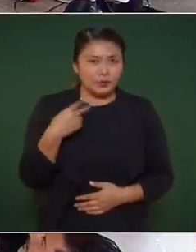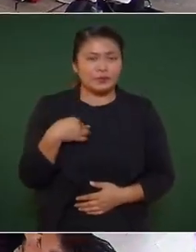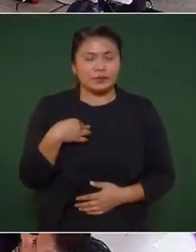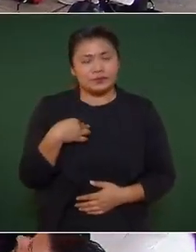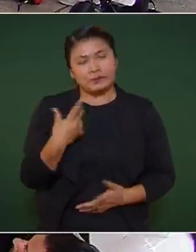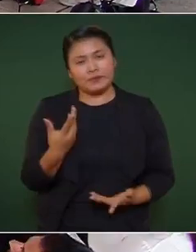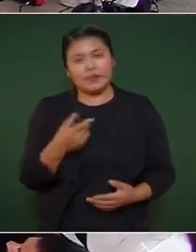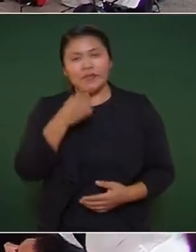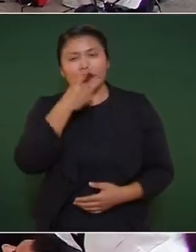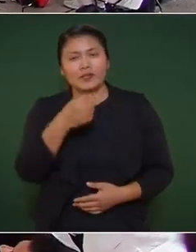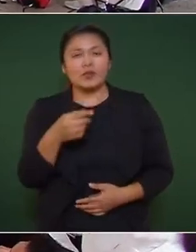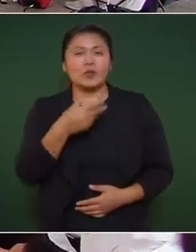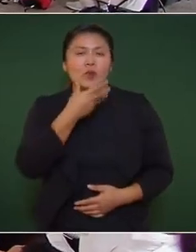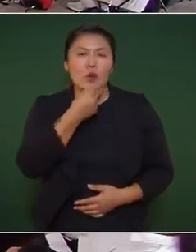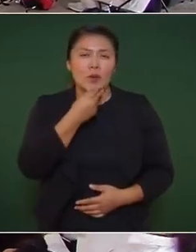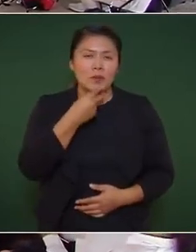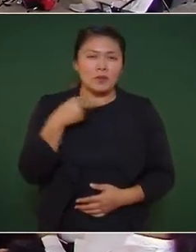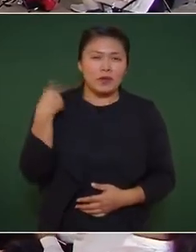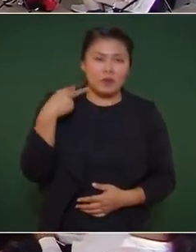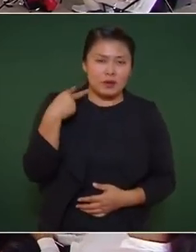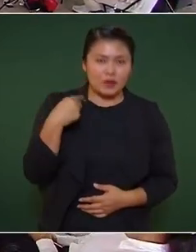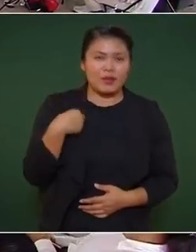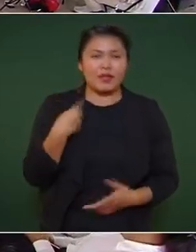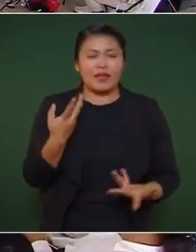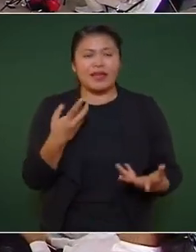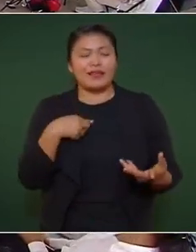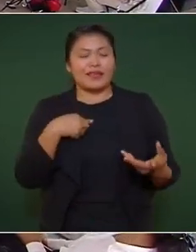ilustre, la forma es fondo.